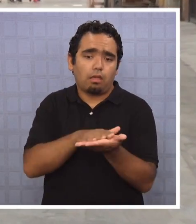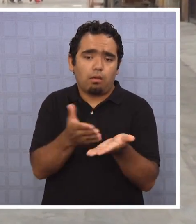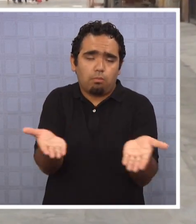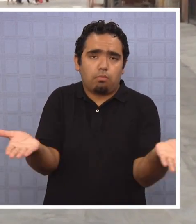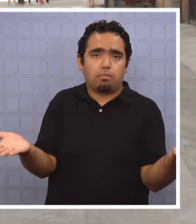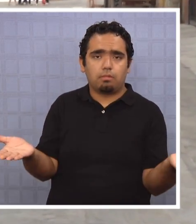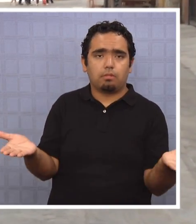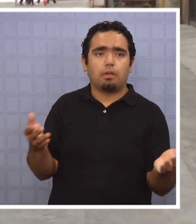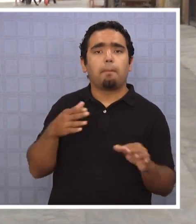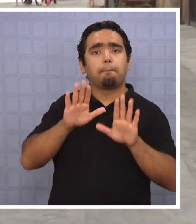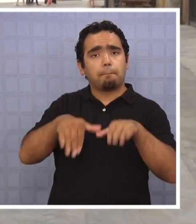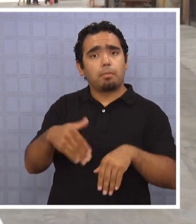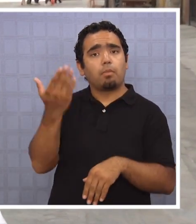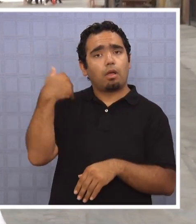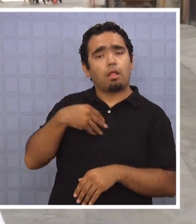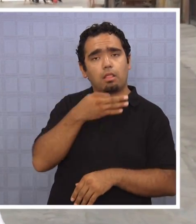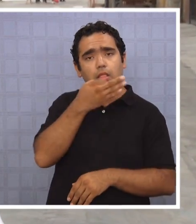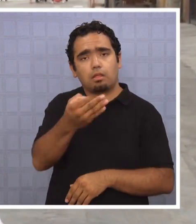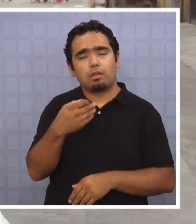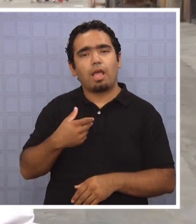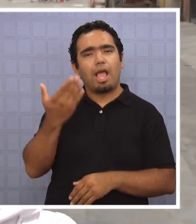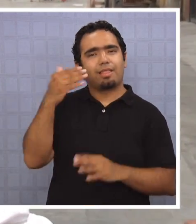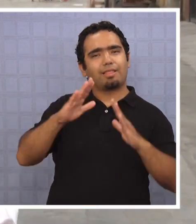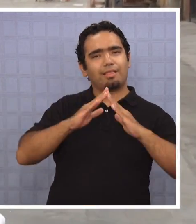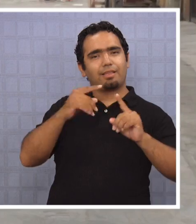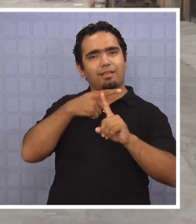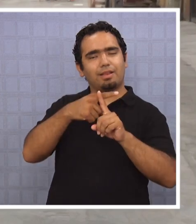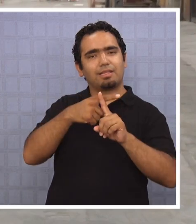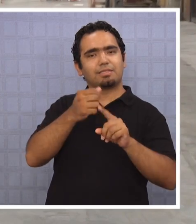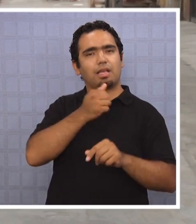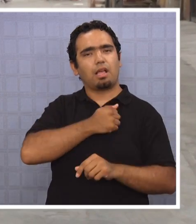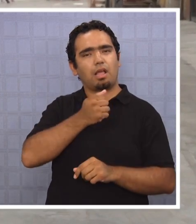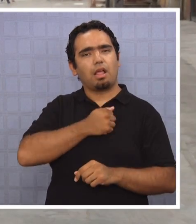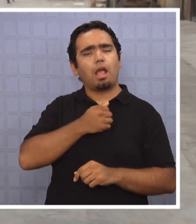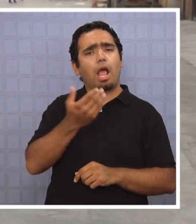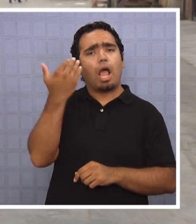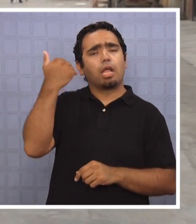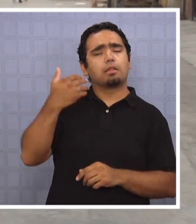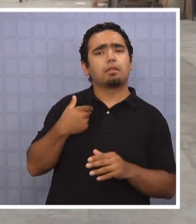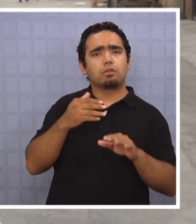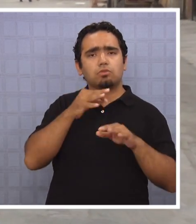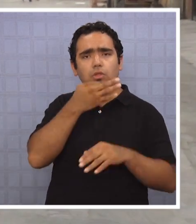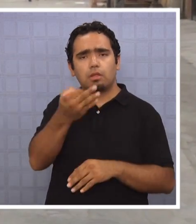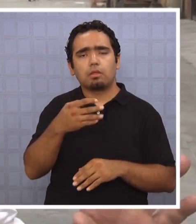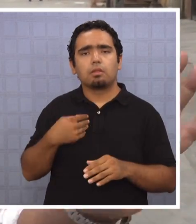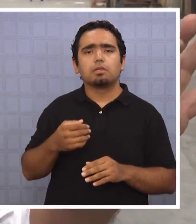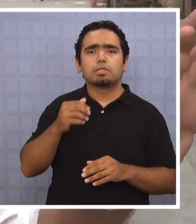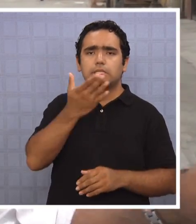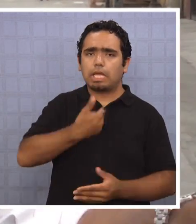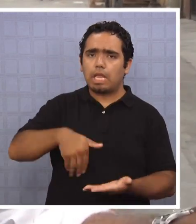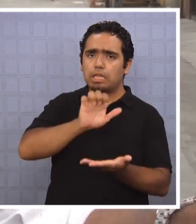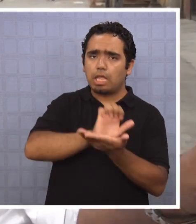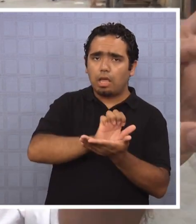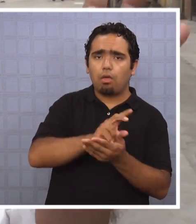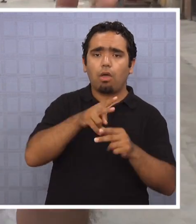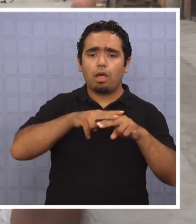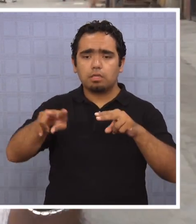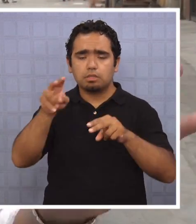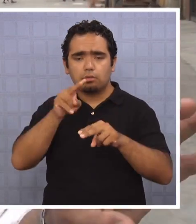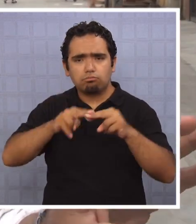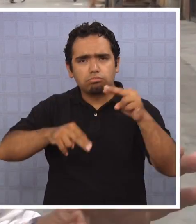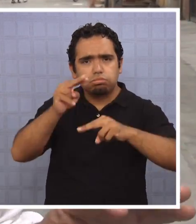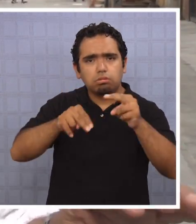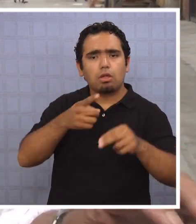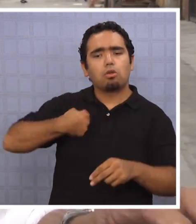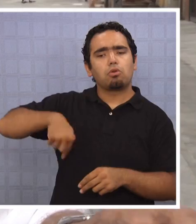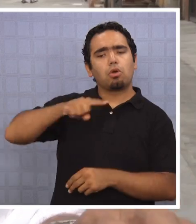es el ejemplo. Es lo mismo que yo decía cuando estábamos en la catedral minutos atrás. Si hace una obra el Estado con plata del